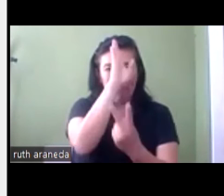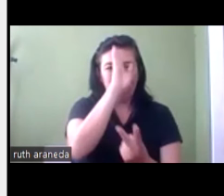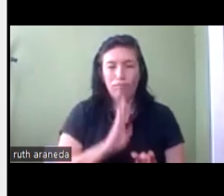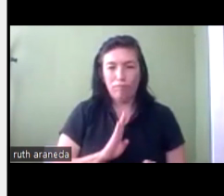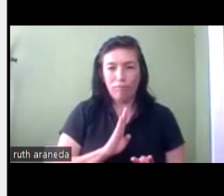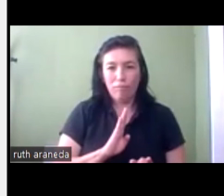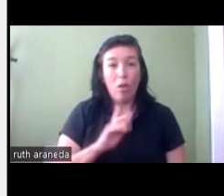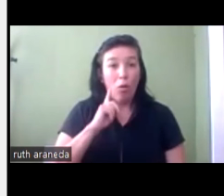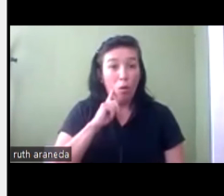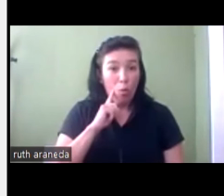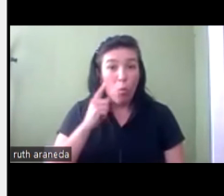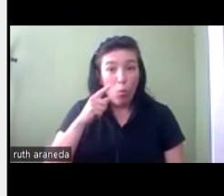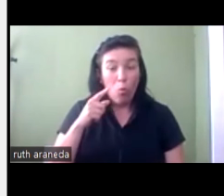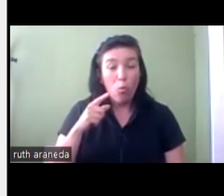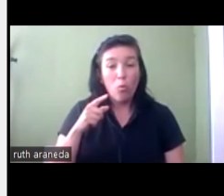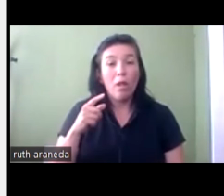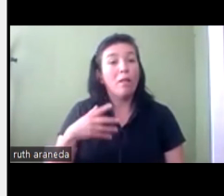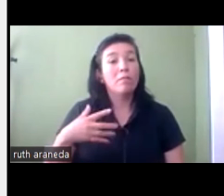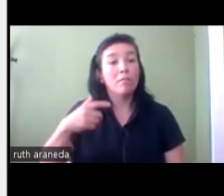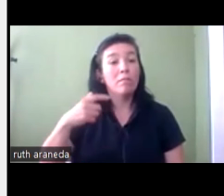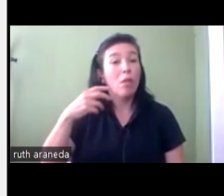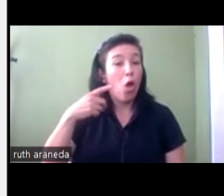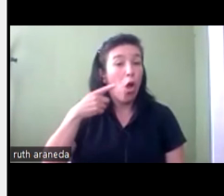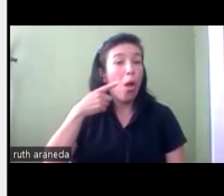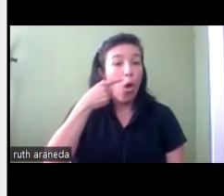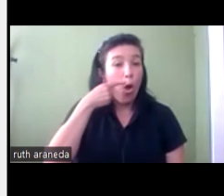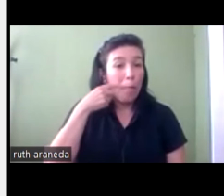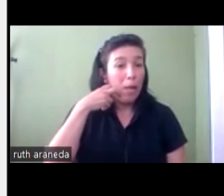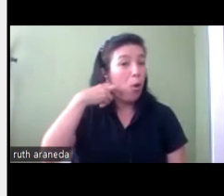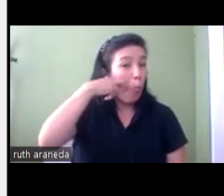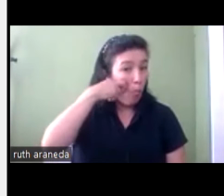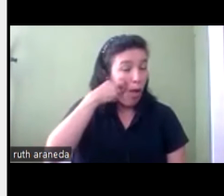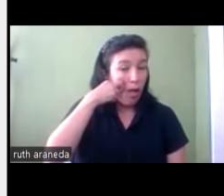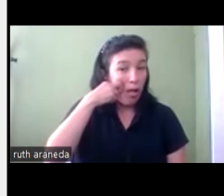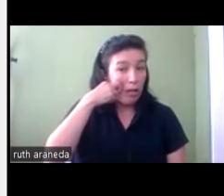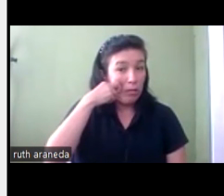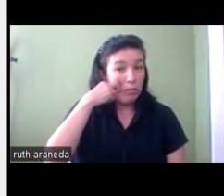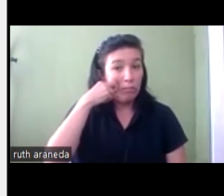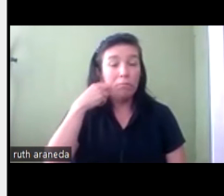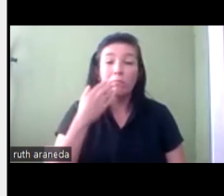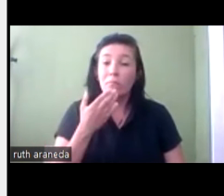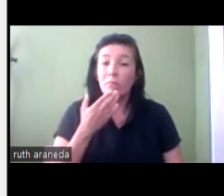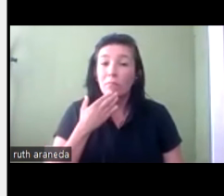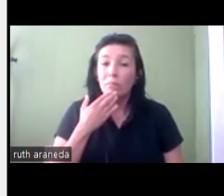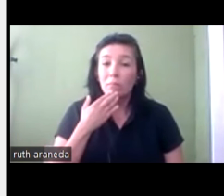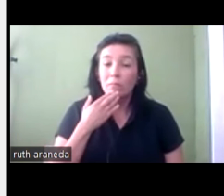una figura más antropomorfa, digamos, y una figura más animal, digamos, vinculado a lo